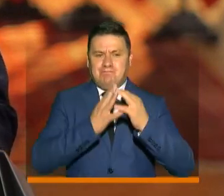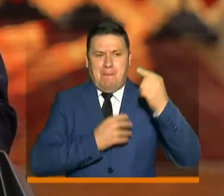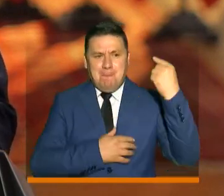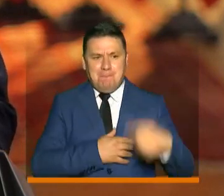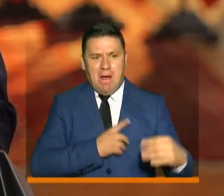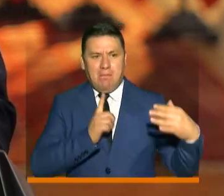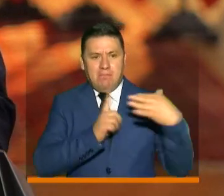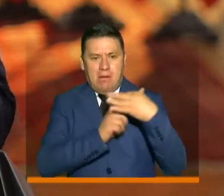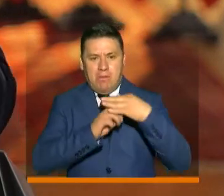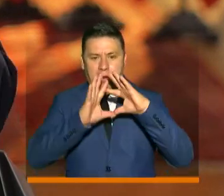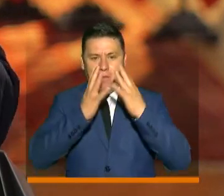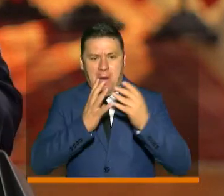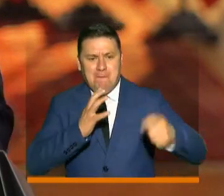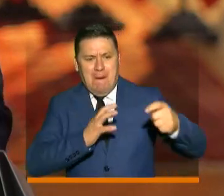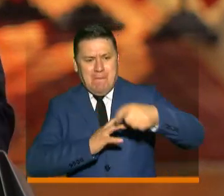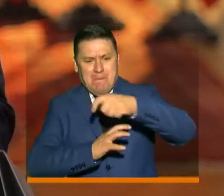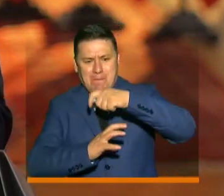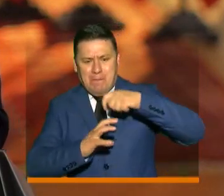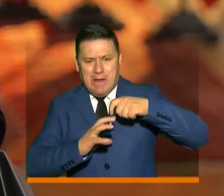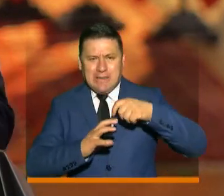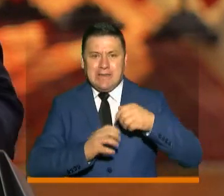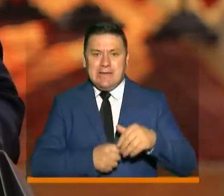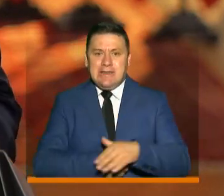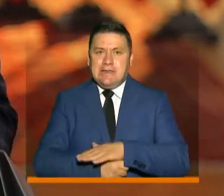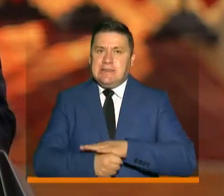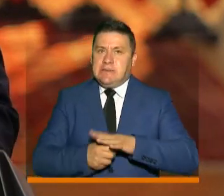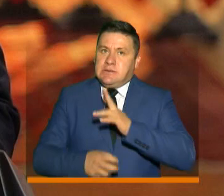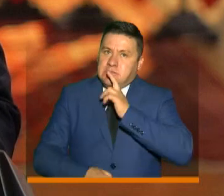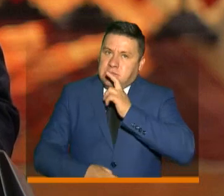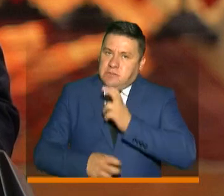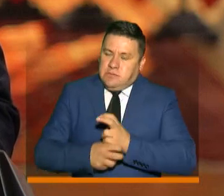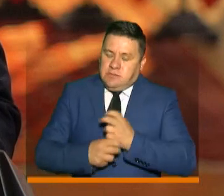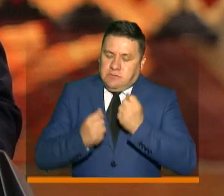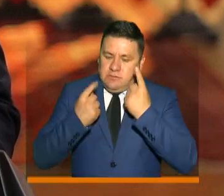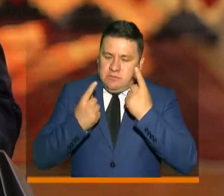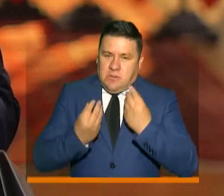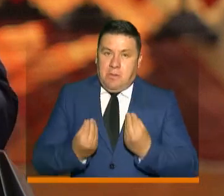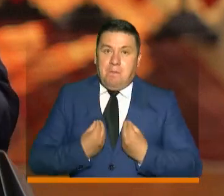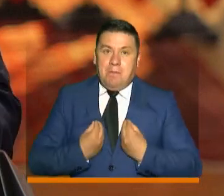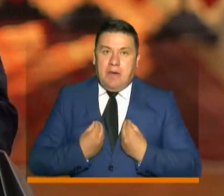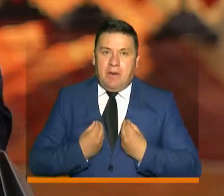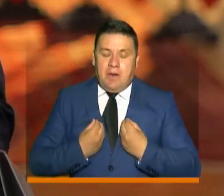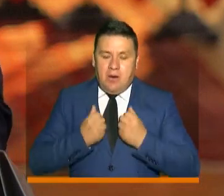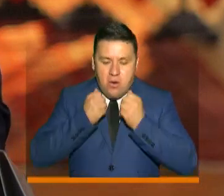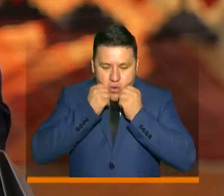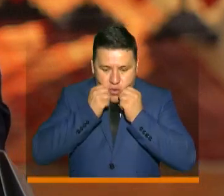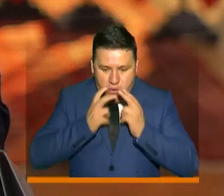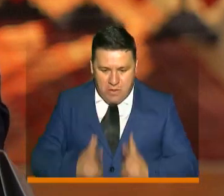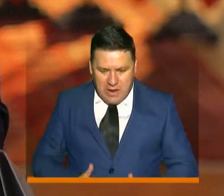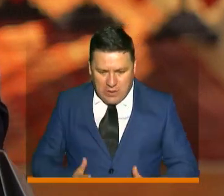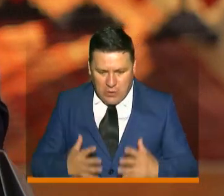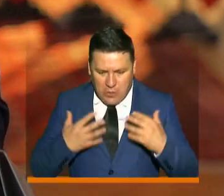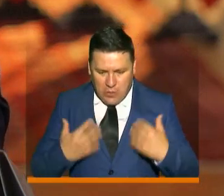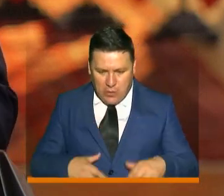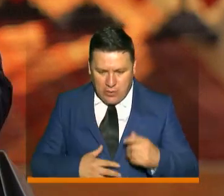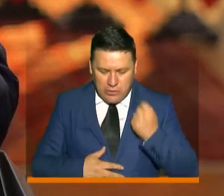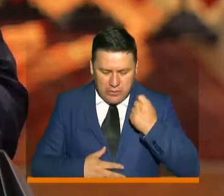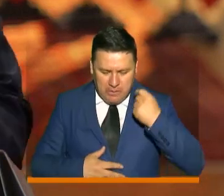mundo y se ha convertido en la situación más compleja que ha vivido la humanidad en su historia reciente